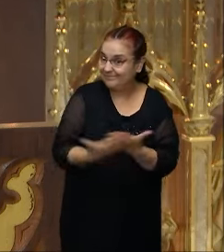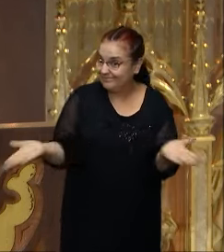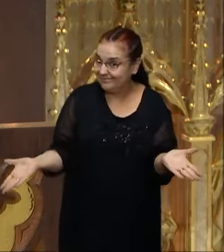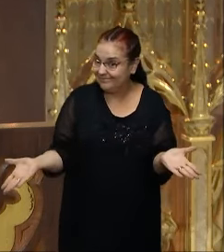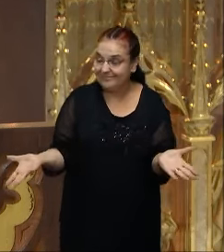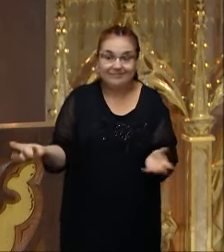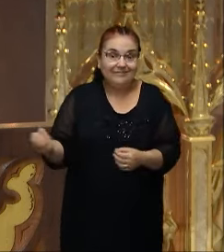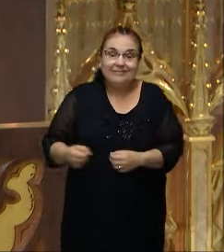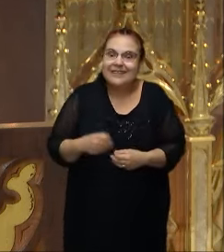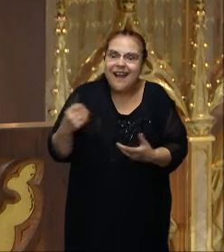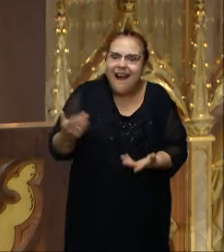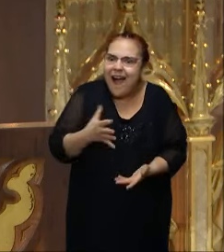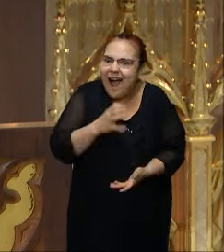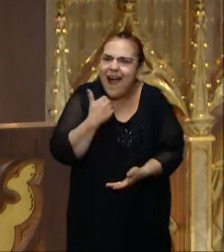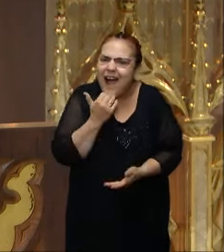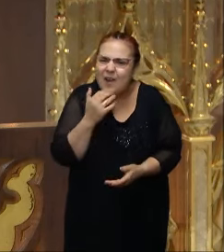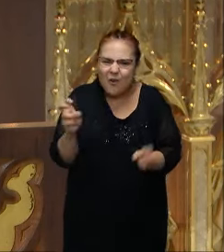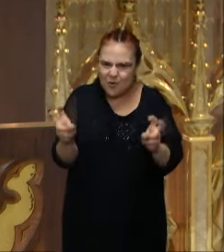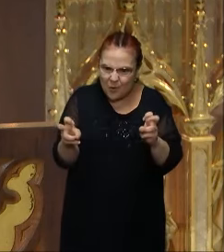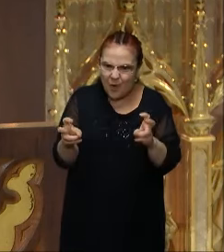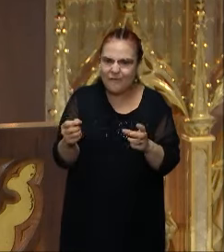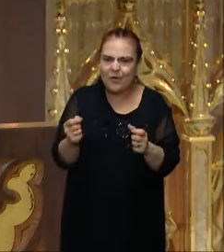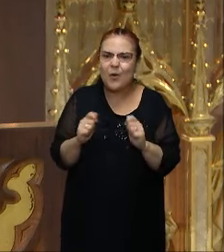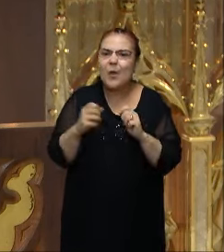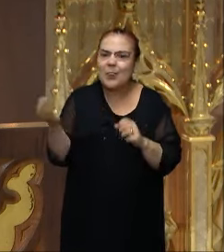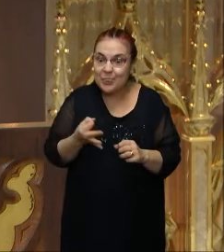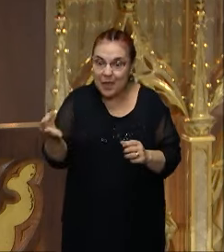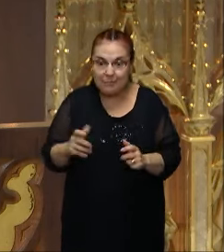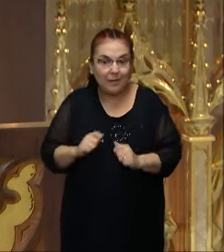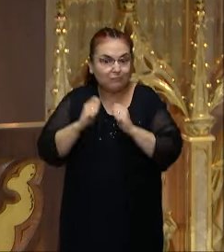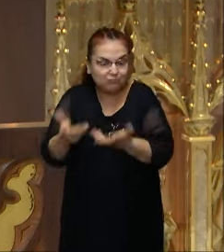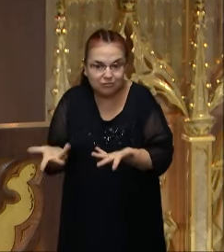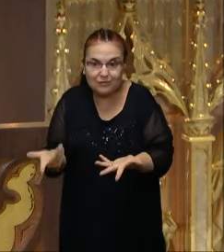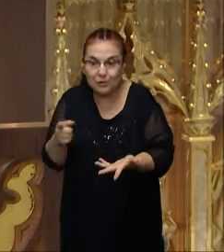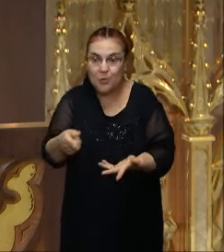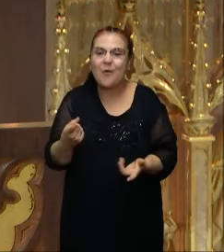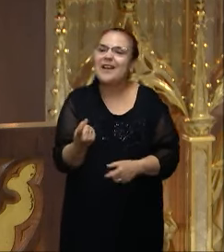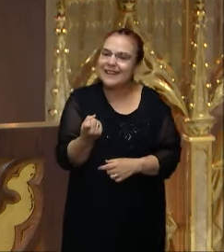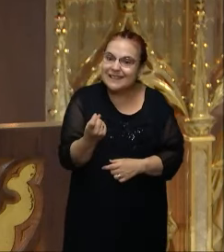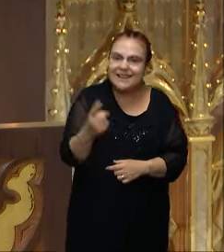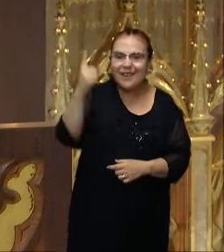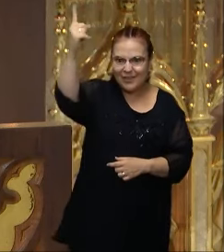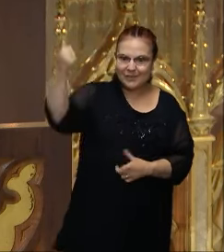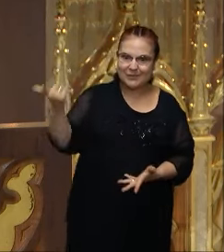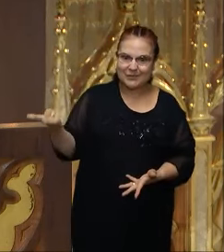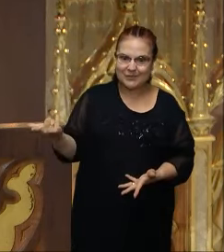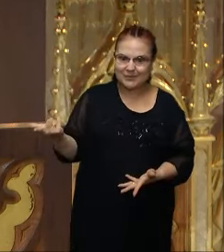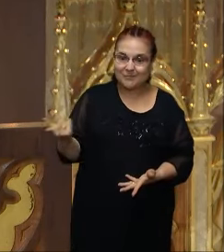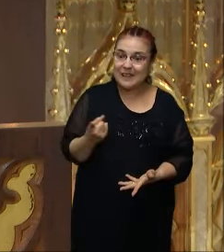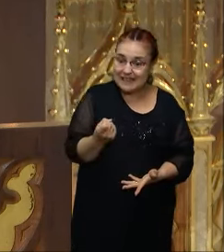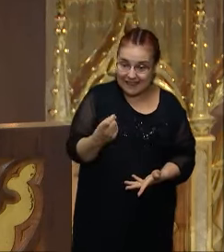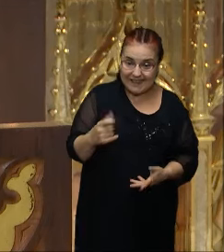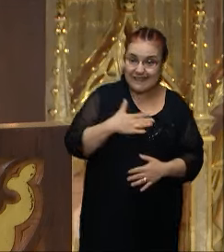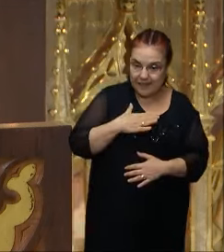que les das algo nuevo y que les tienes que crear la necesidad de Dios, no la necesidad de